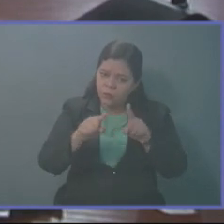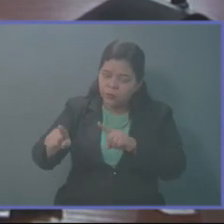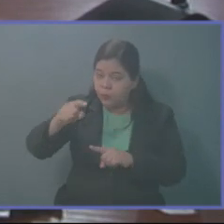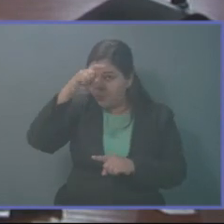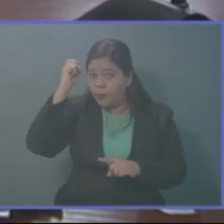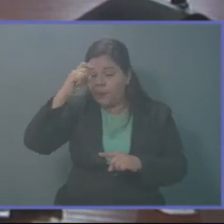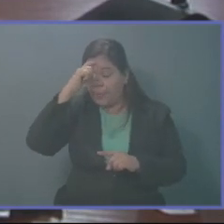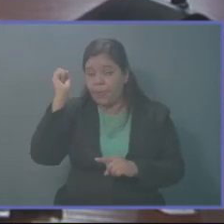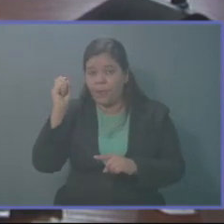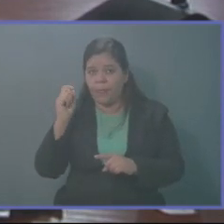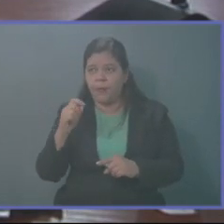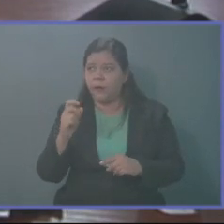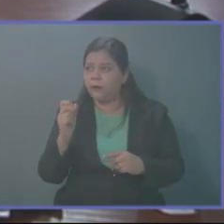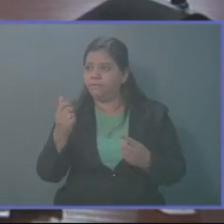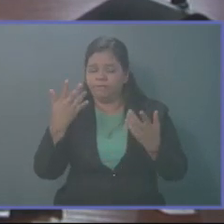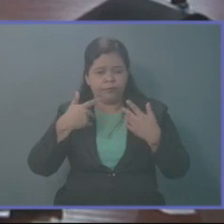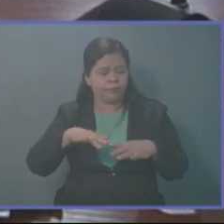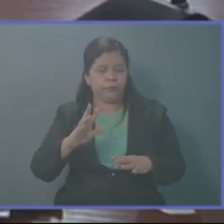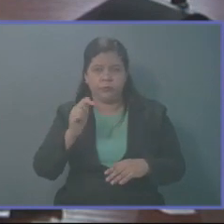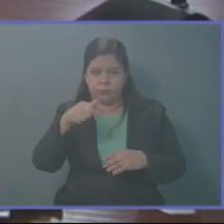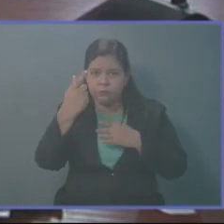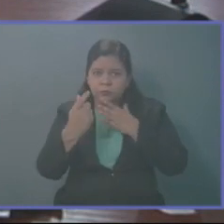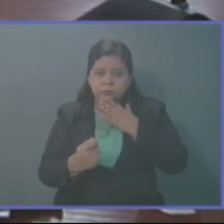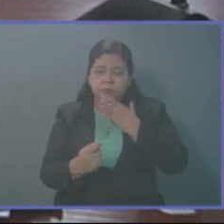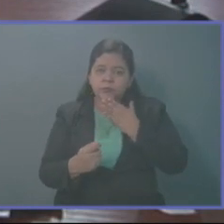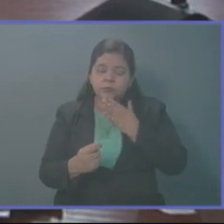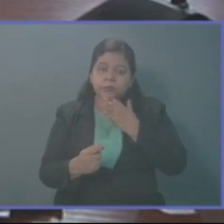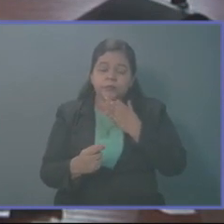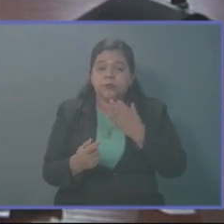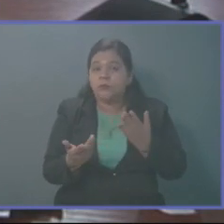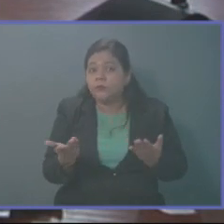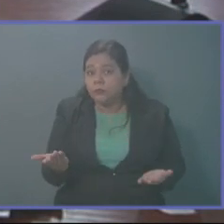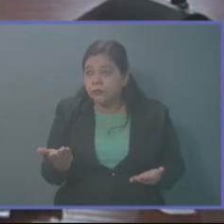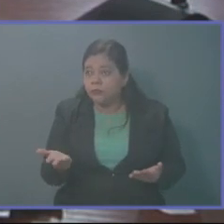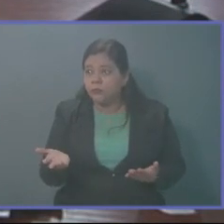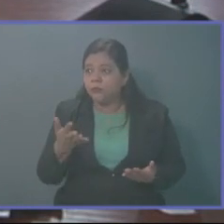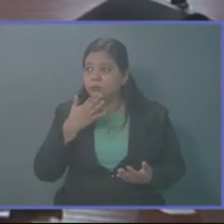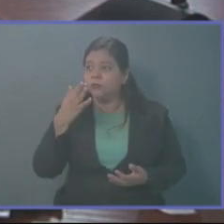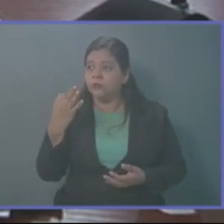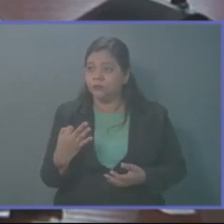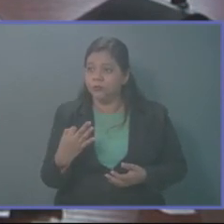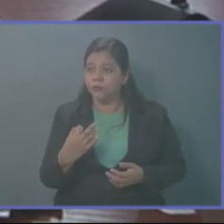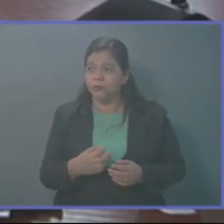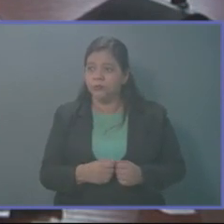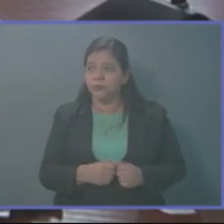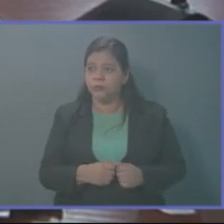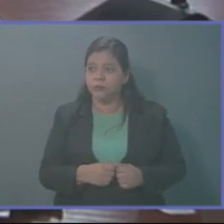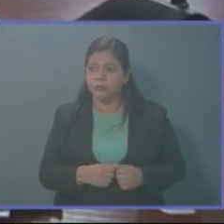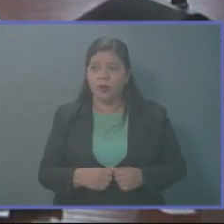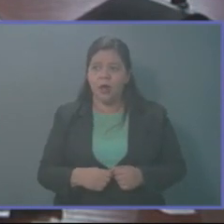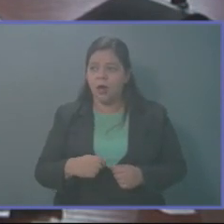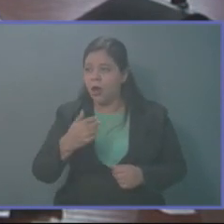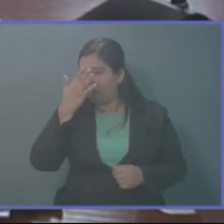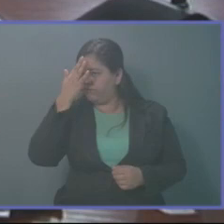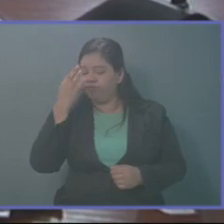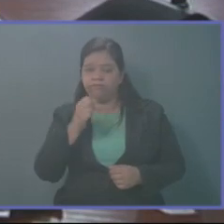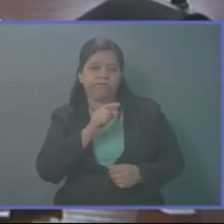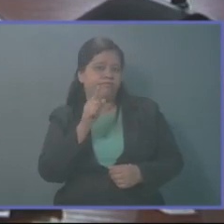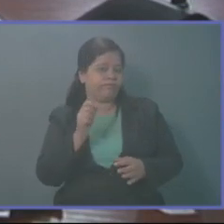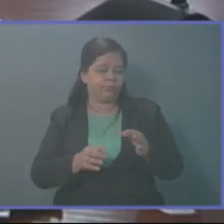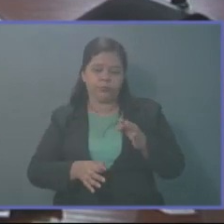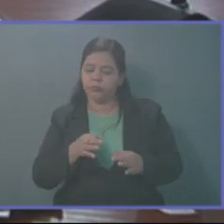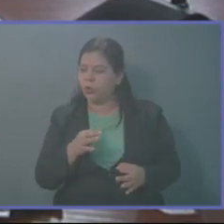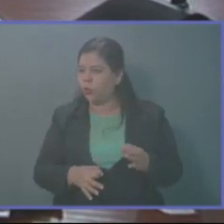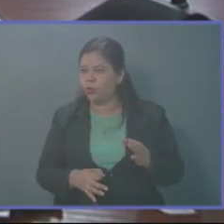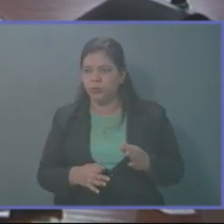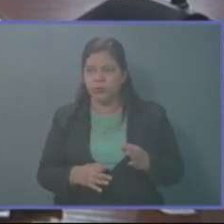formales a fin de este mes. Entonces, de veras nos parece injusto e